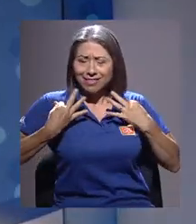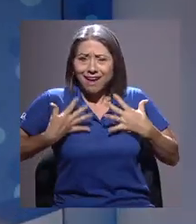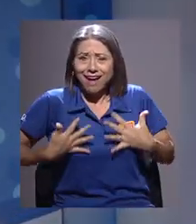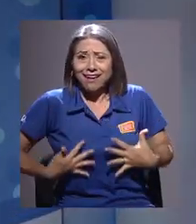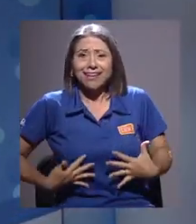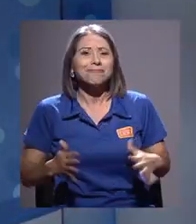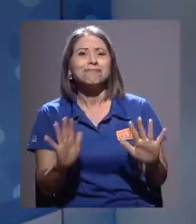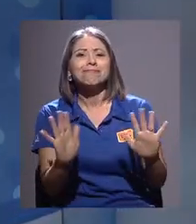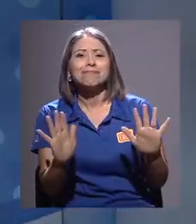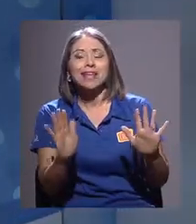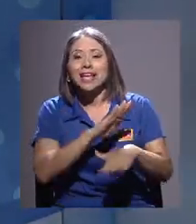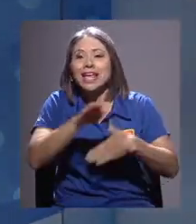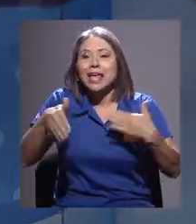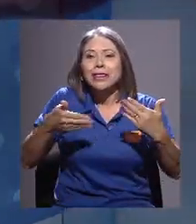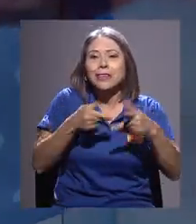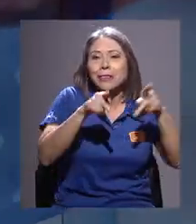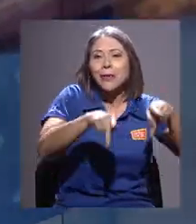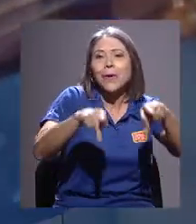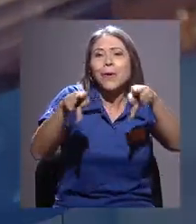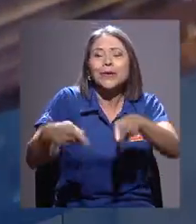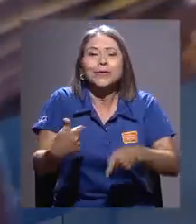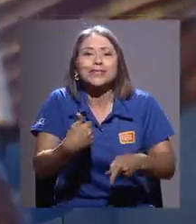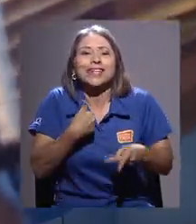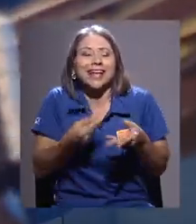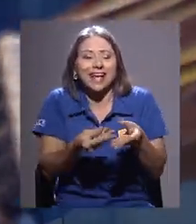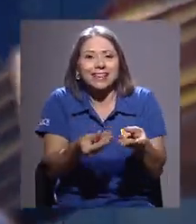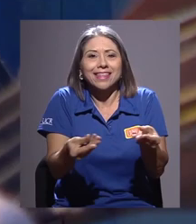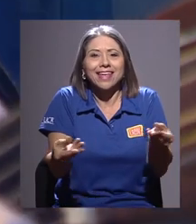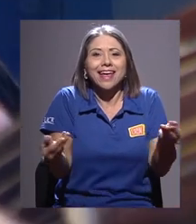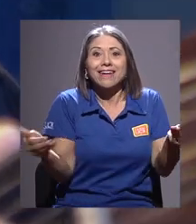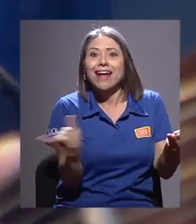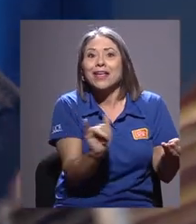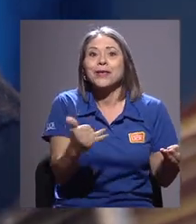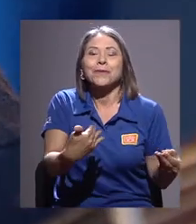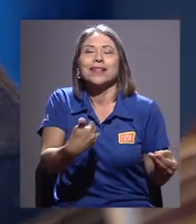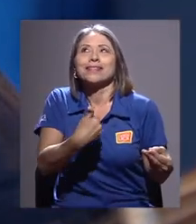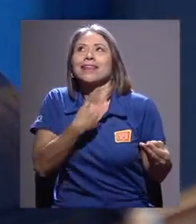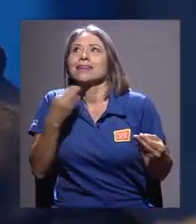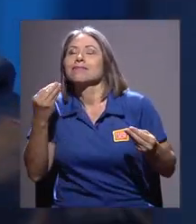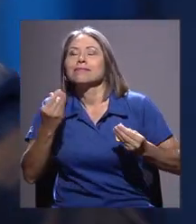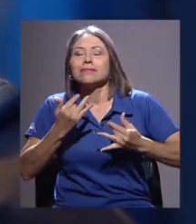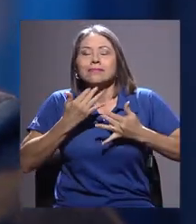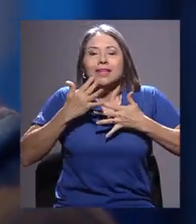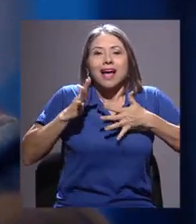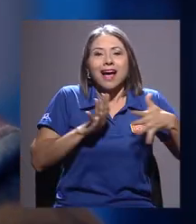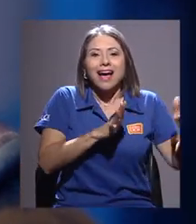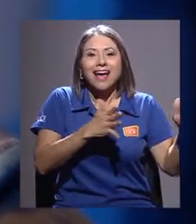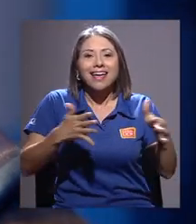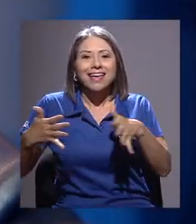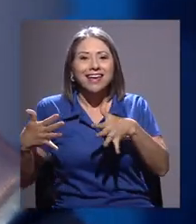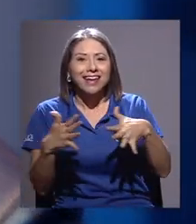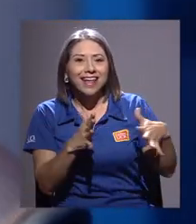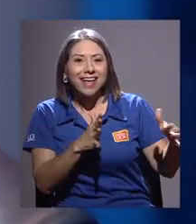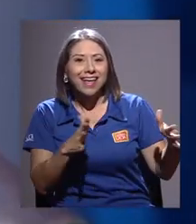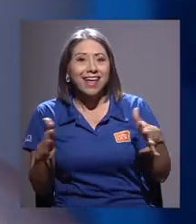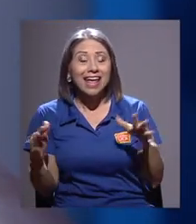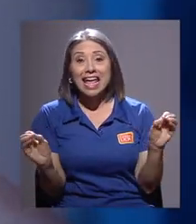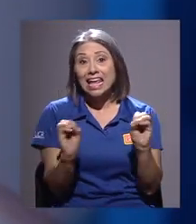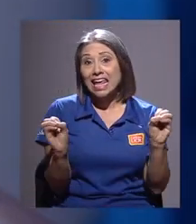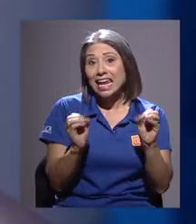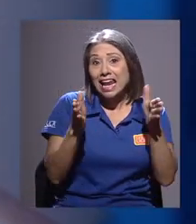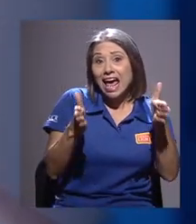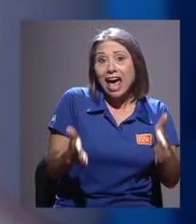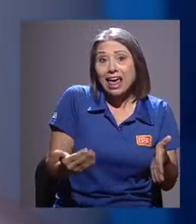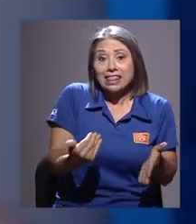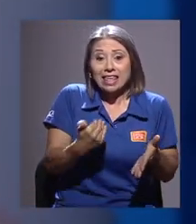todos tengan tierra como tienen aire. Que nadie tenga